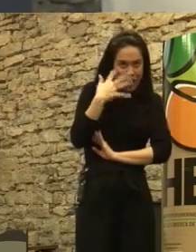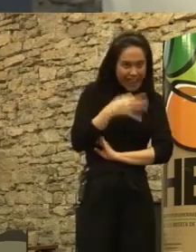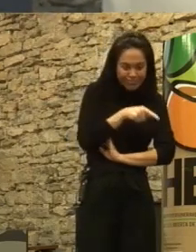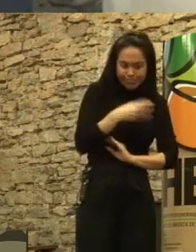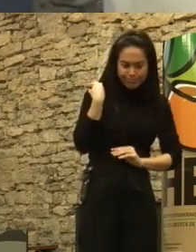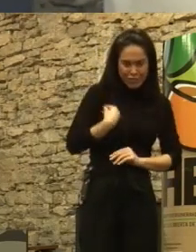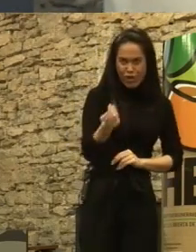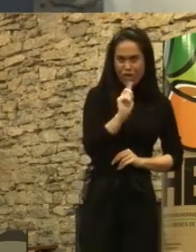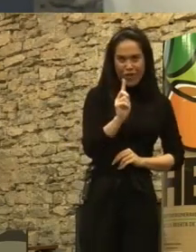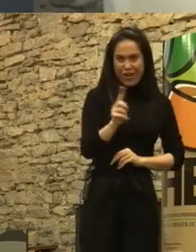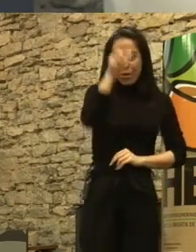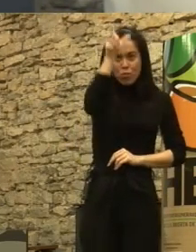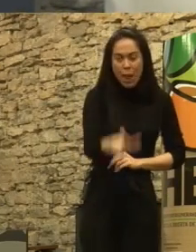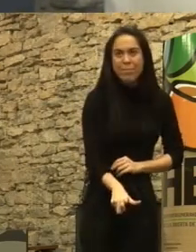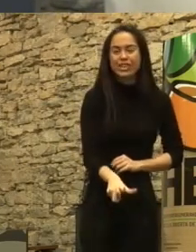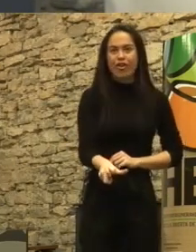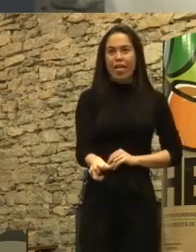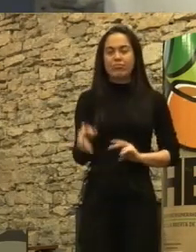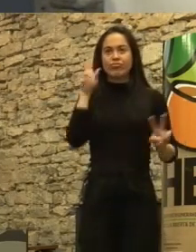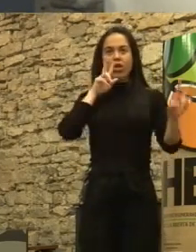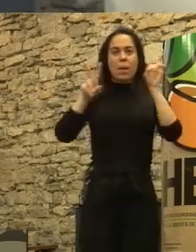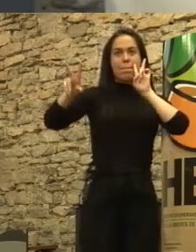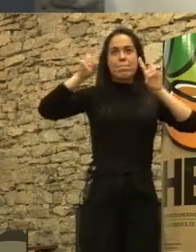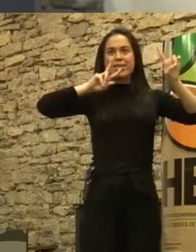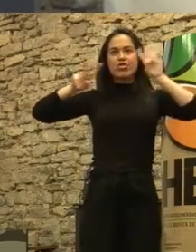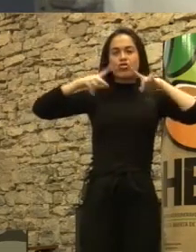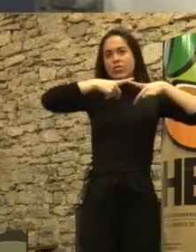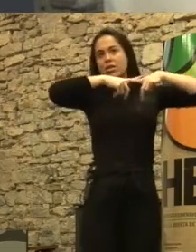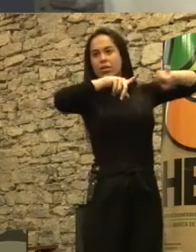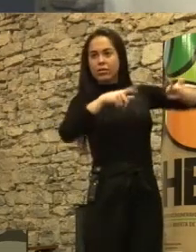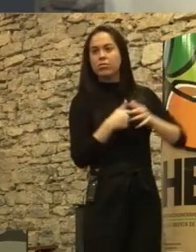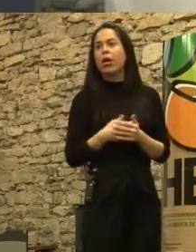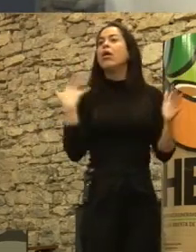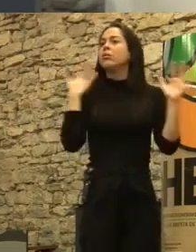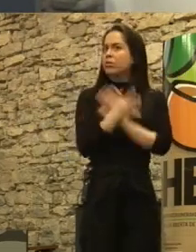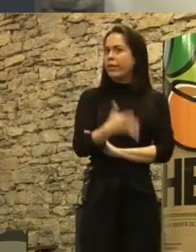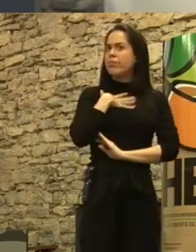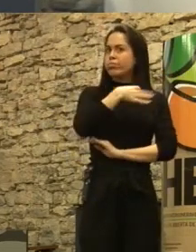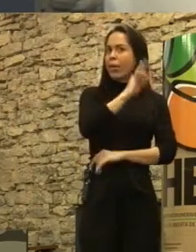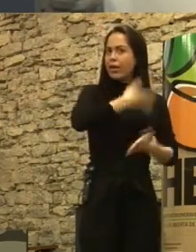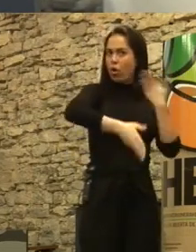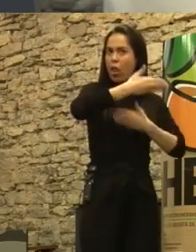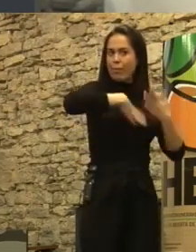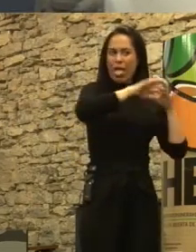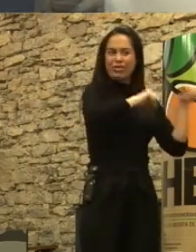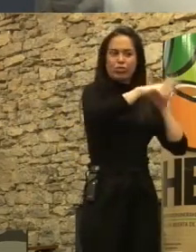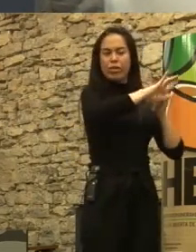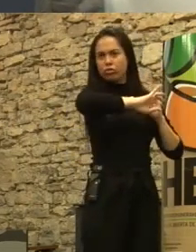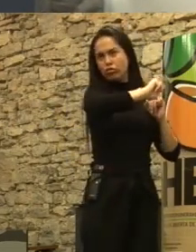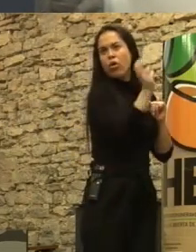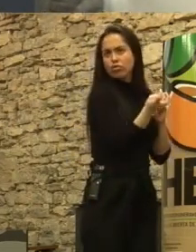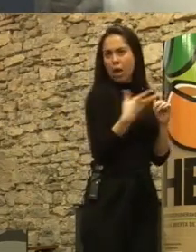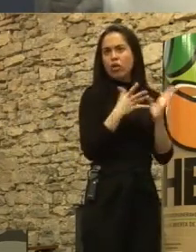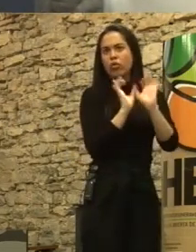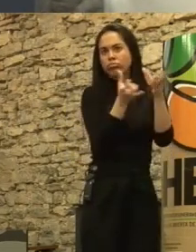una persona con una visión. Luego no significa que esta persona no tenga colaboradores, que haya equipos, lógicamente. Todos los